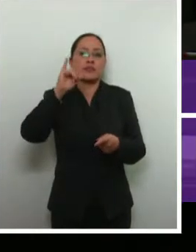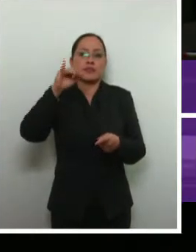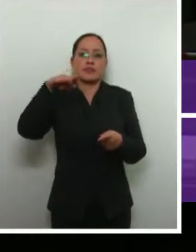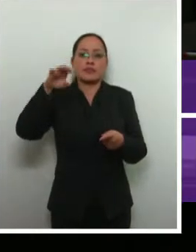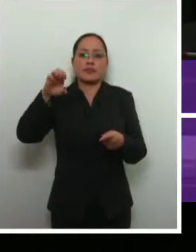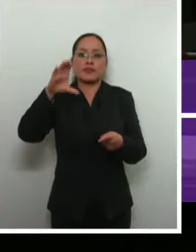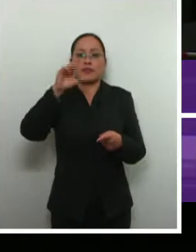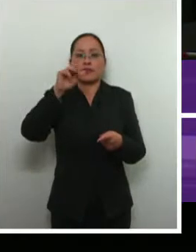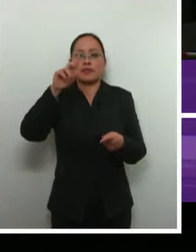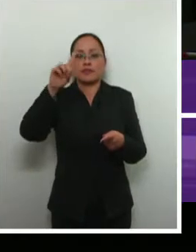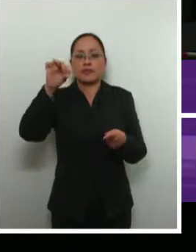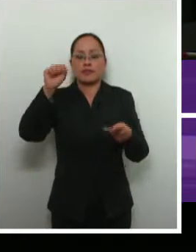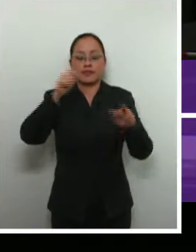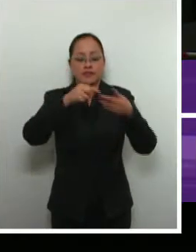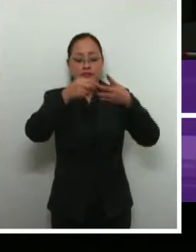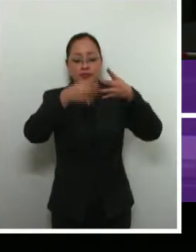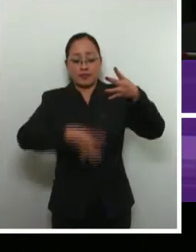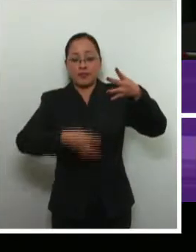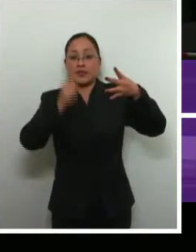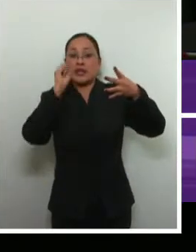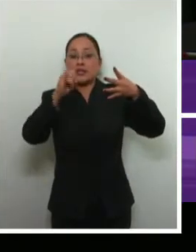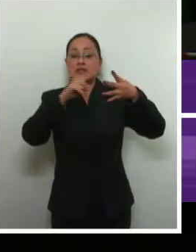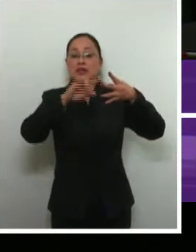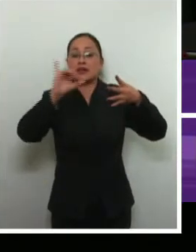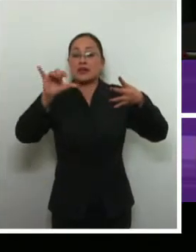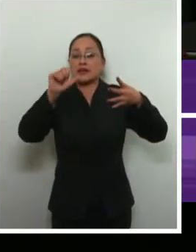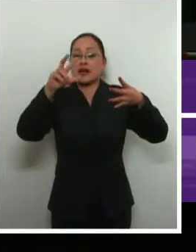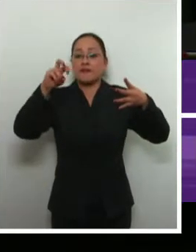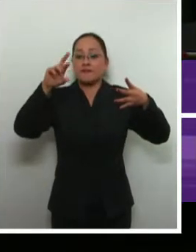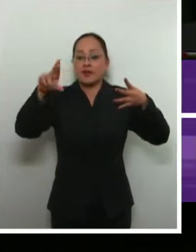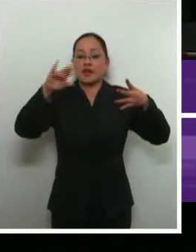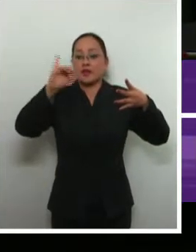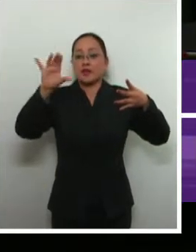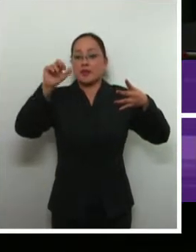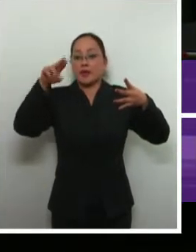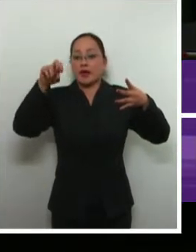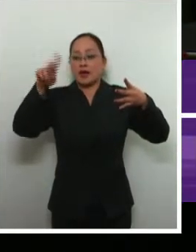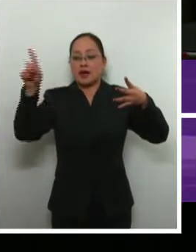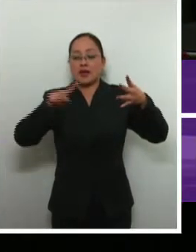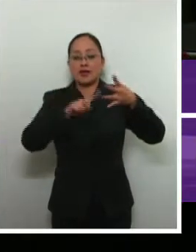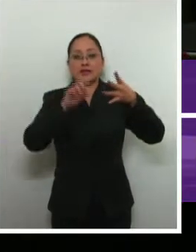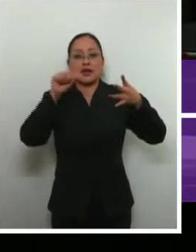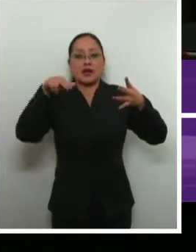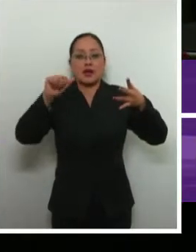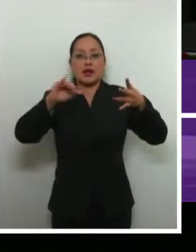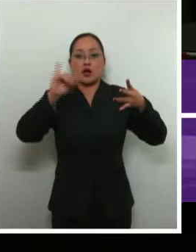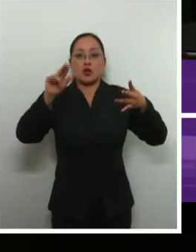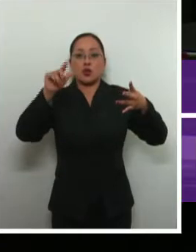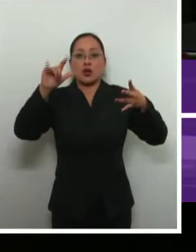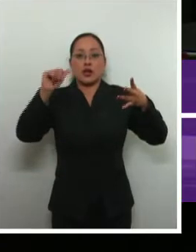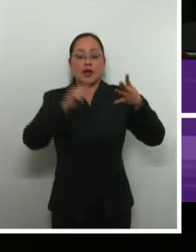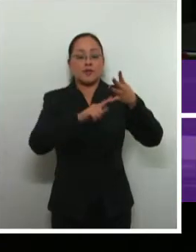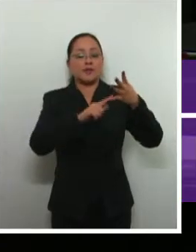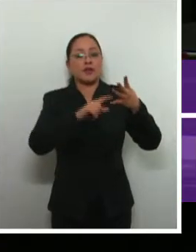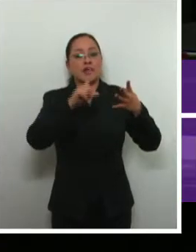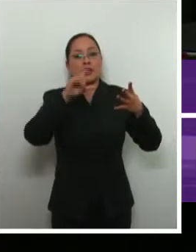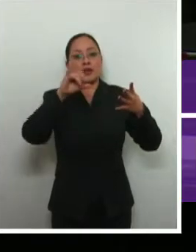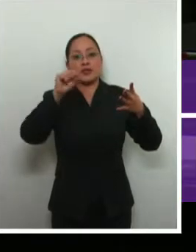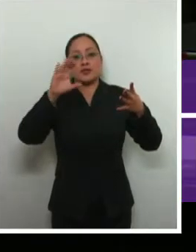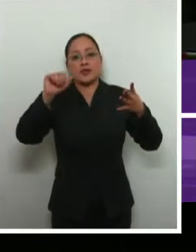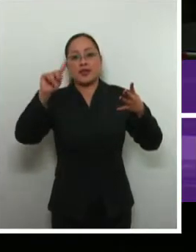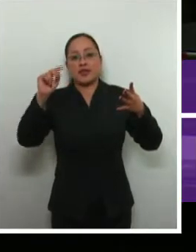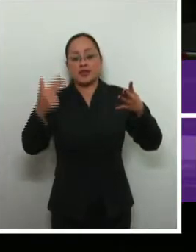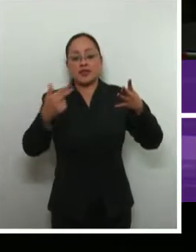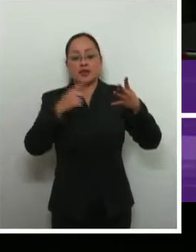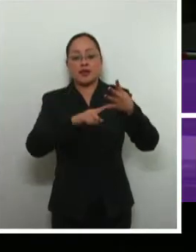Cárdenas y en favor a los diputados Javier Jiménez Espriu, Ana Julia Hernández Pérez, Lisbeth Hernández Lecona y